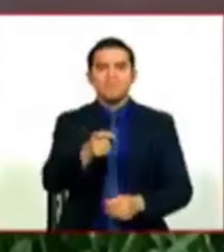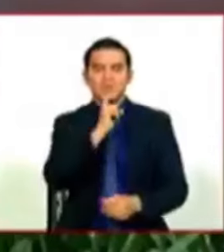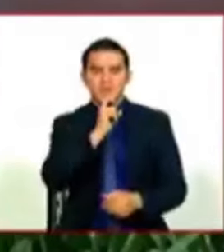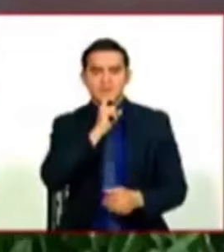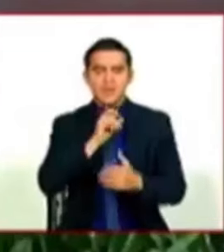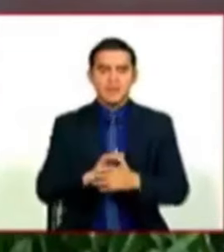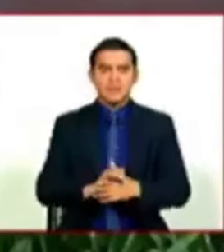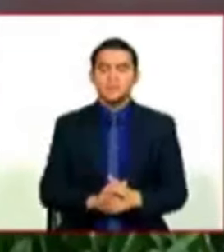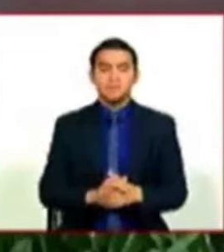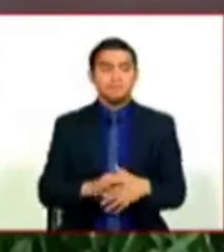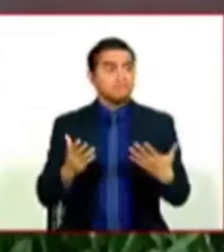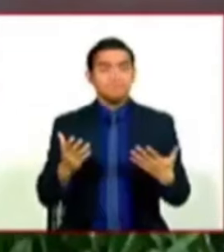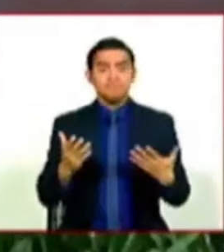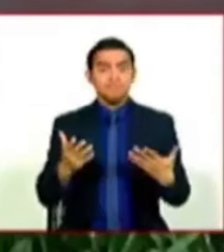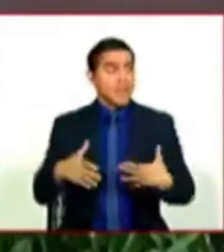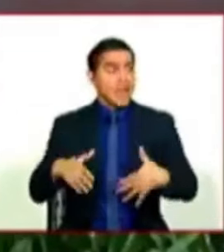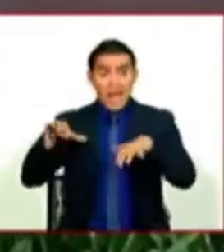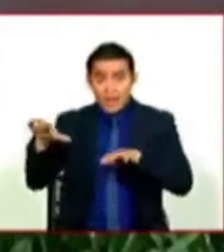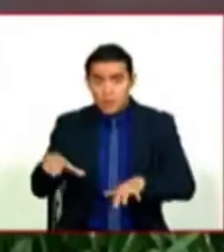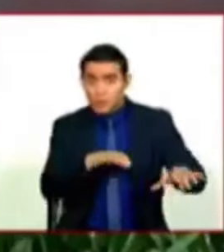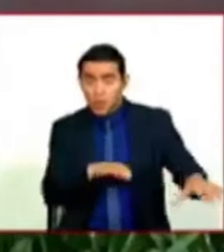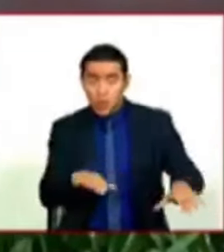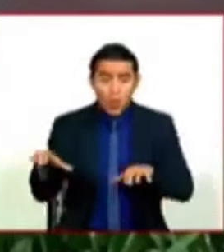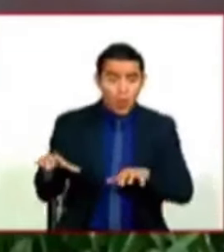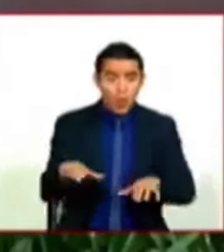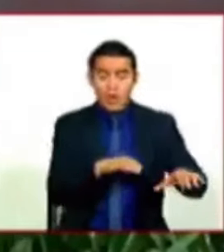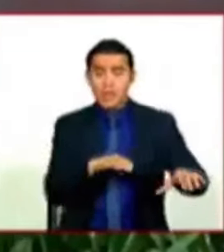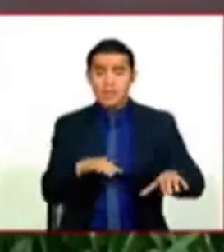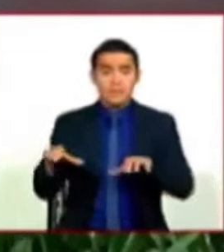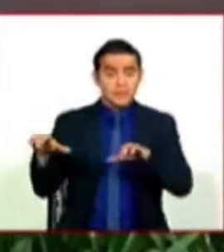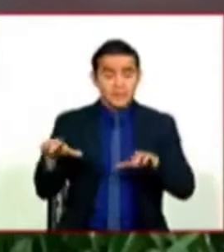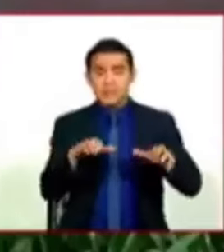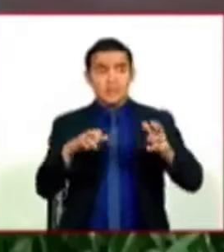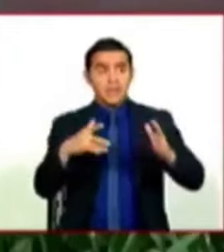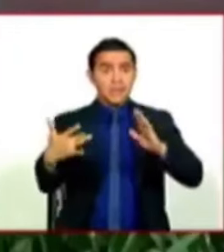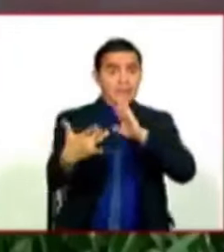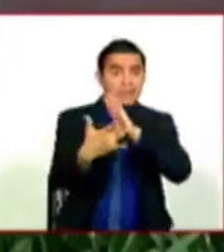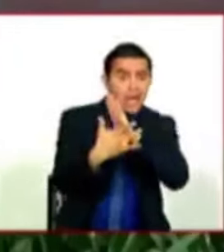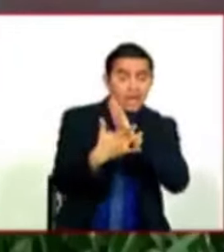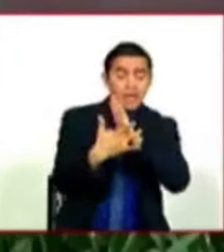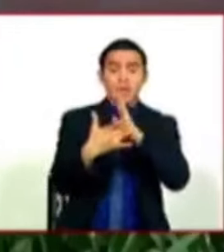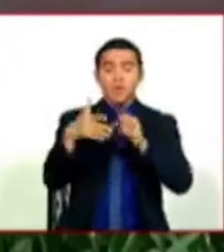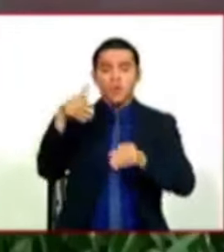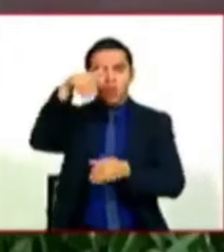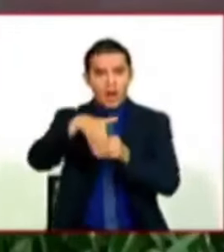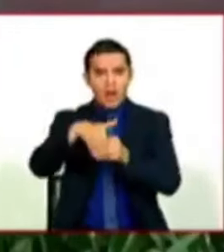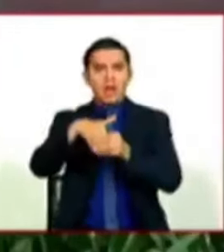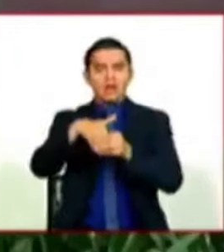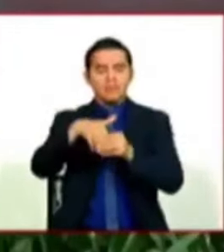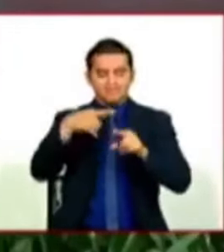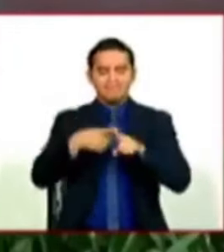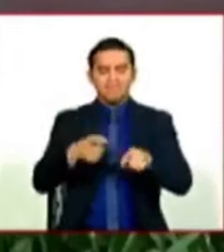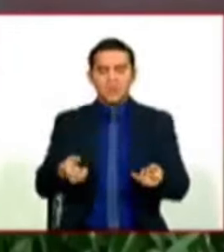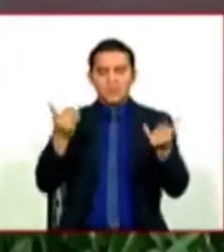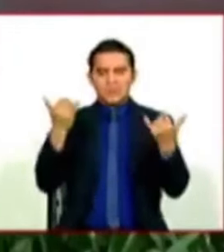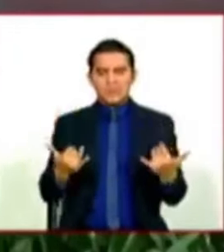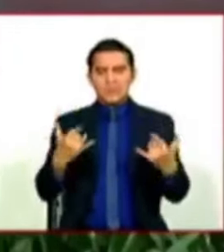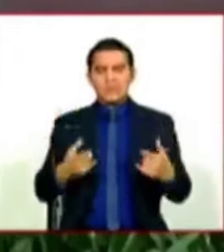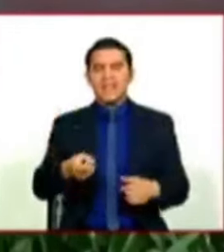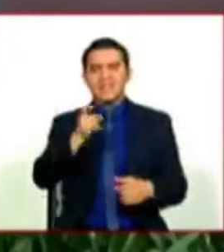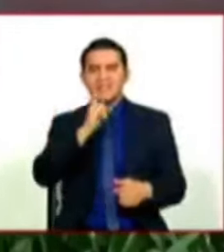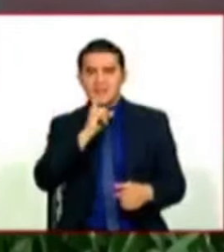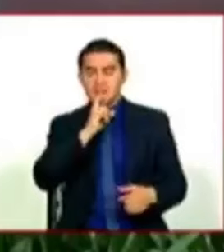despliegue de acciones a ejecutar en el ámbito técnico electoral, desde ya se enfrentan